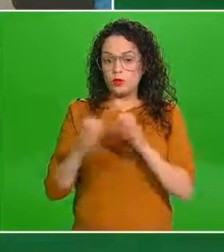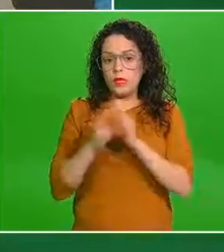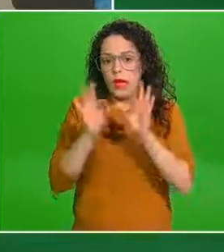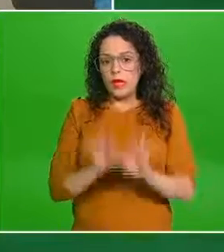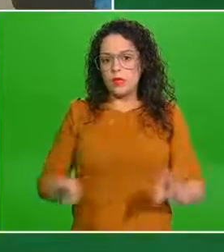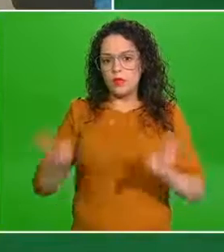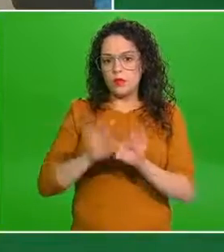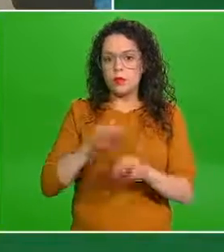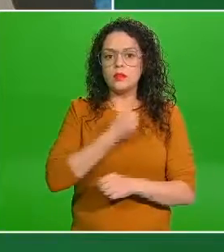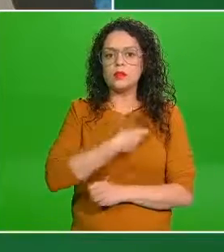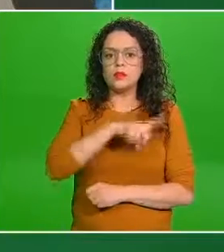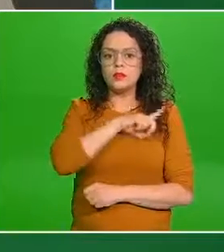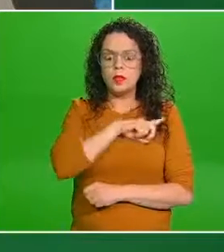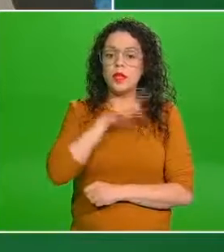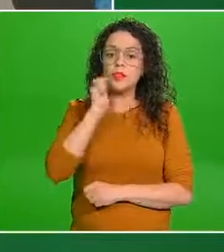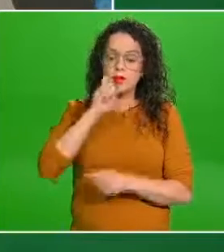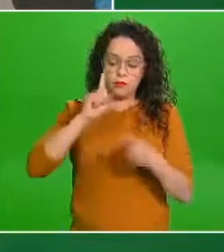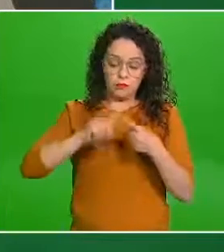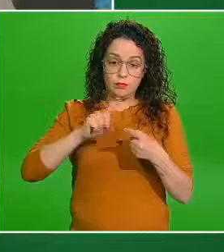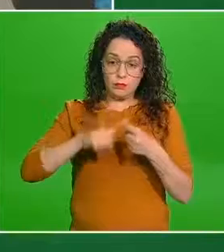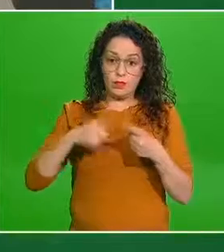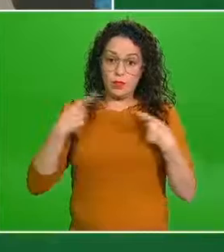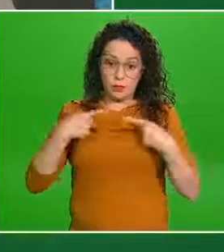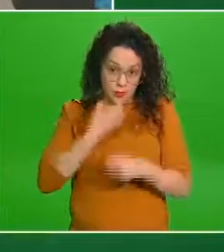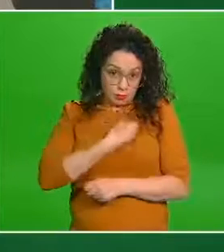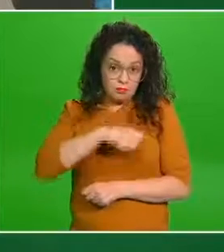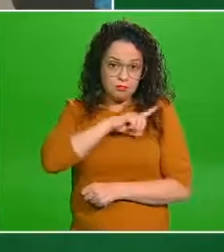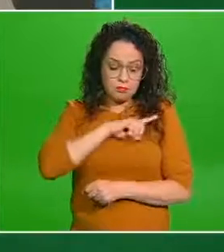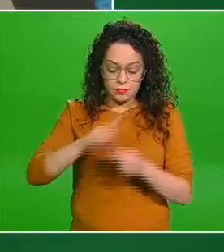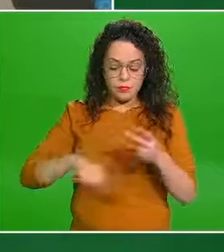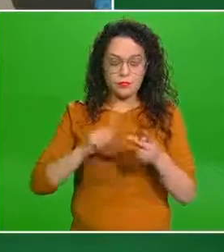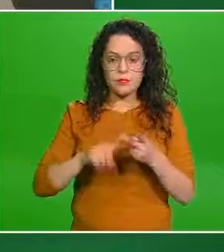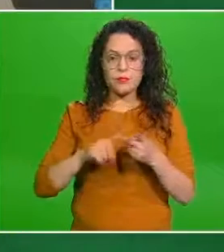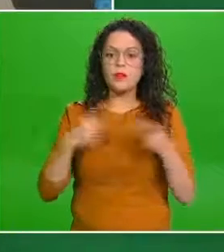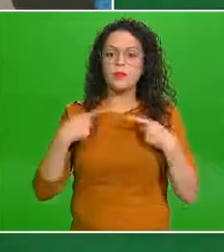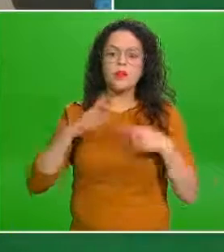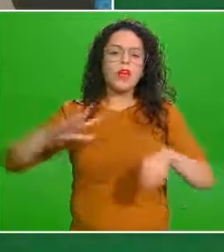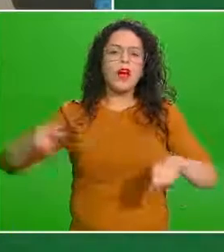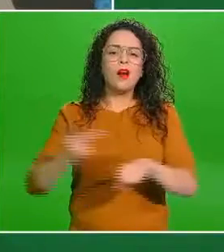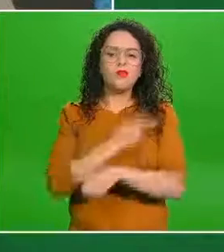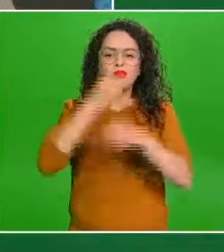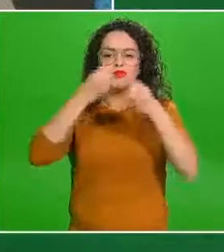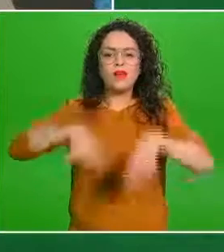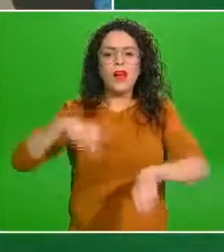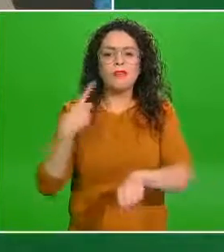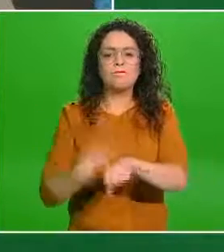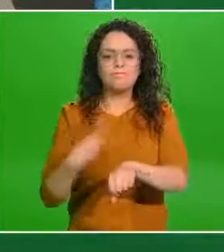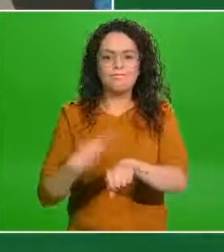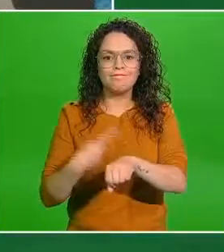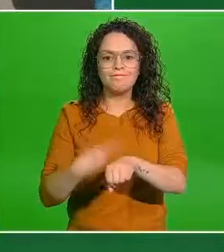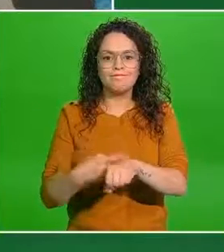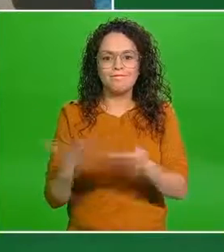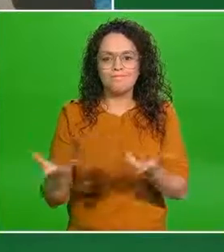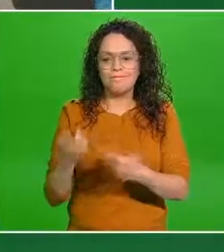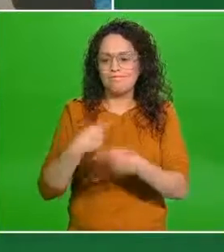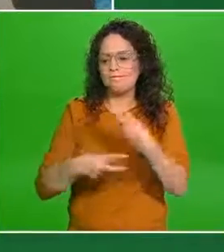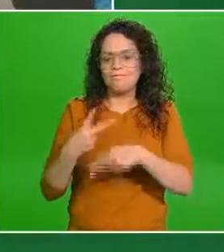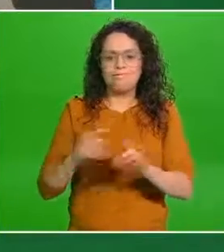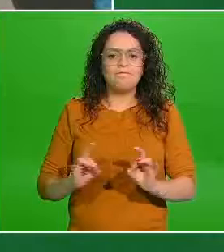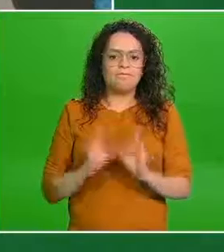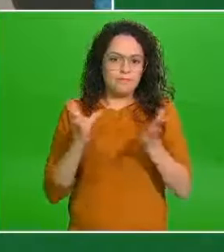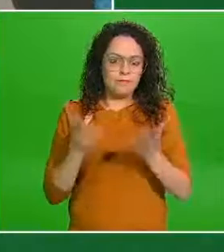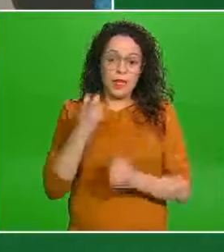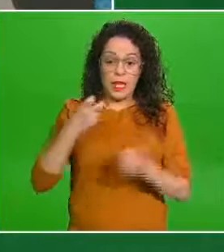en salud, que son las personas sanas y las personas que ya enfermaron. Debemos de tratar a